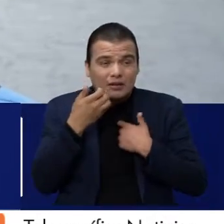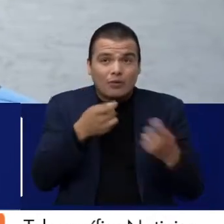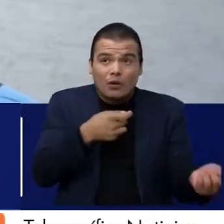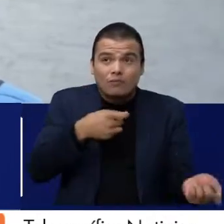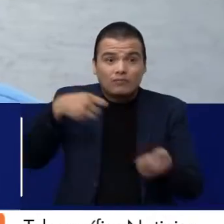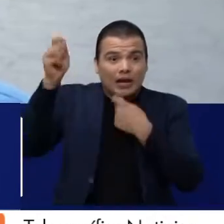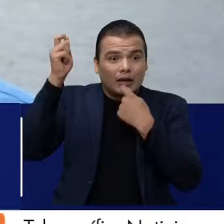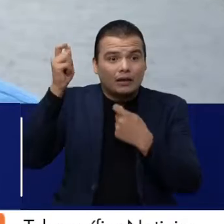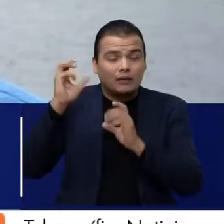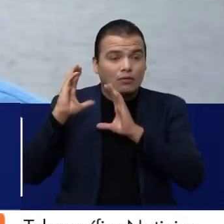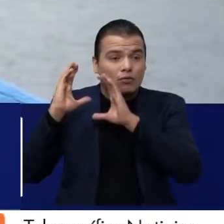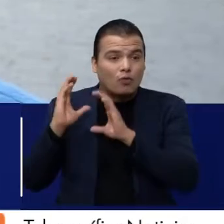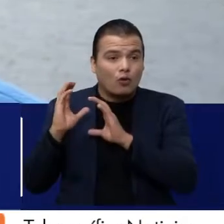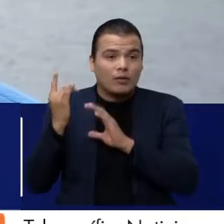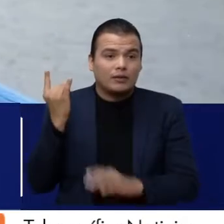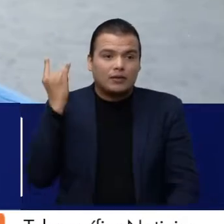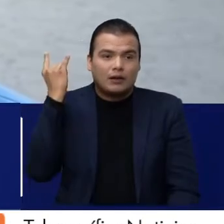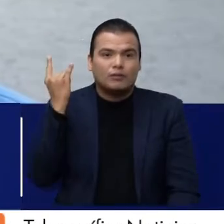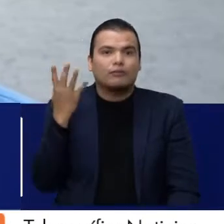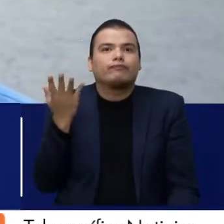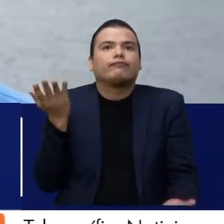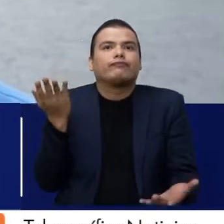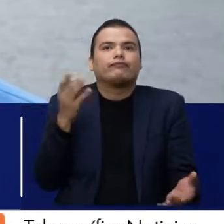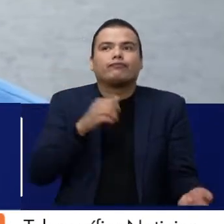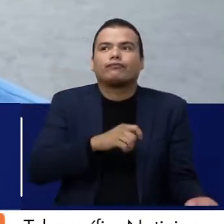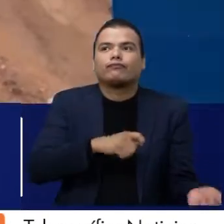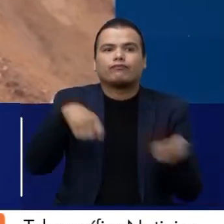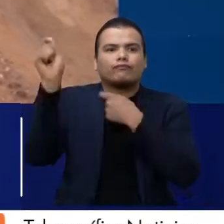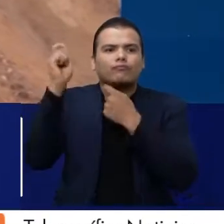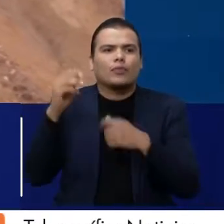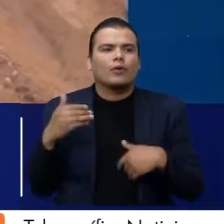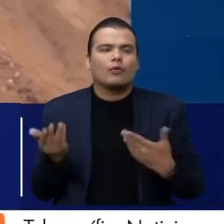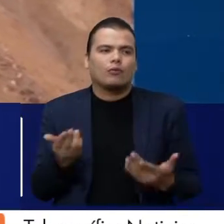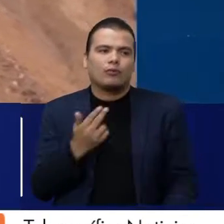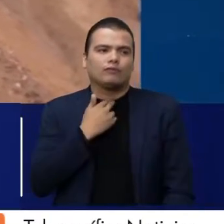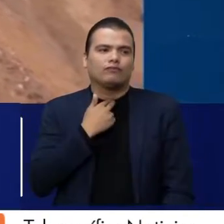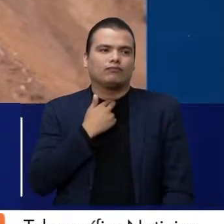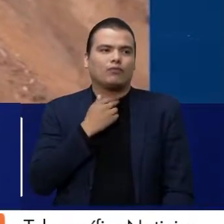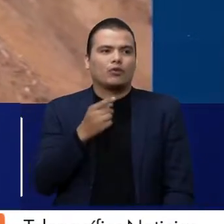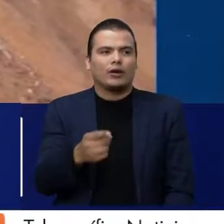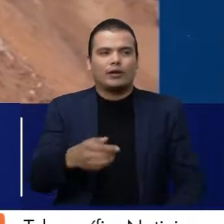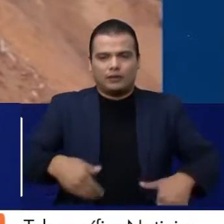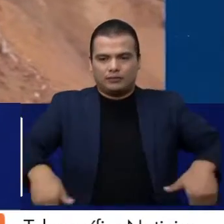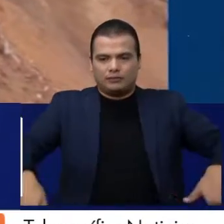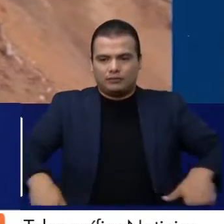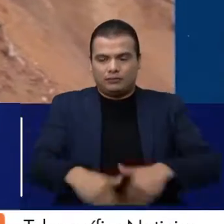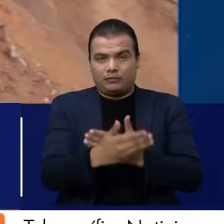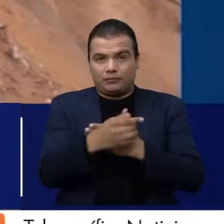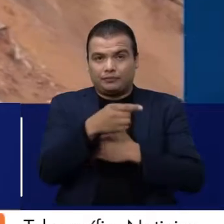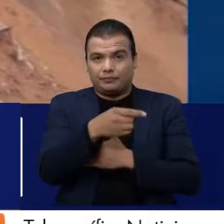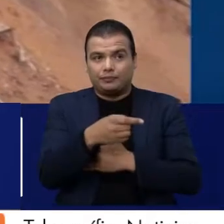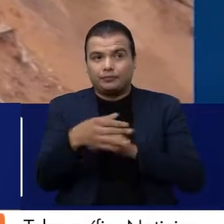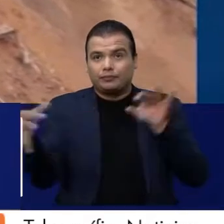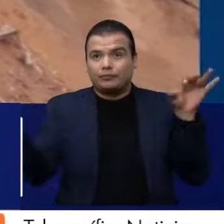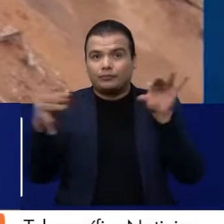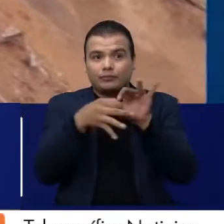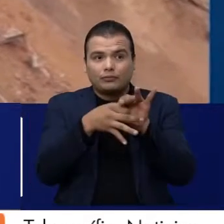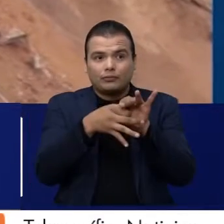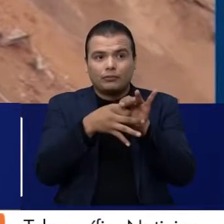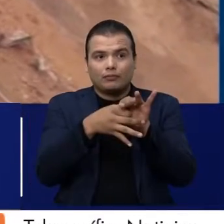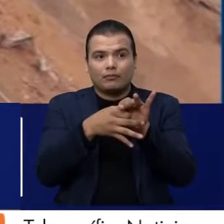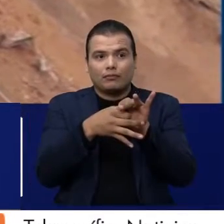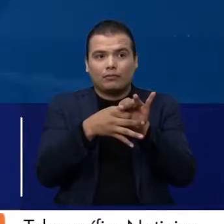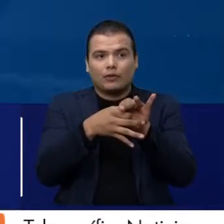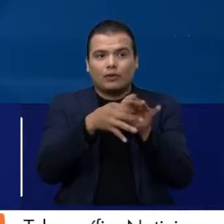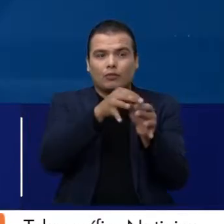remisión hacia la ciudad de Popayán, al hospital, pues no hay cómo sacarlo porque prácticamente la banca que comunica por la carretera que comunica Balboa se